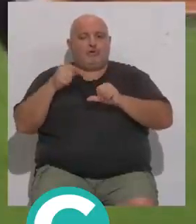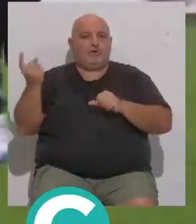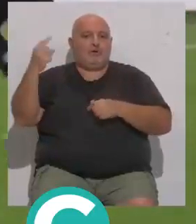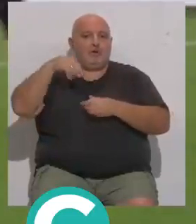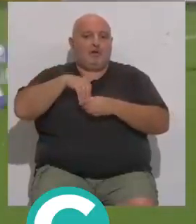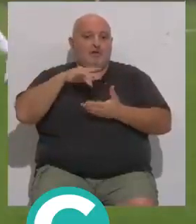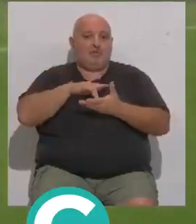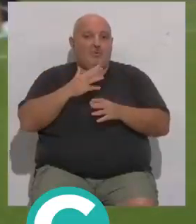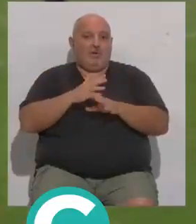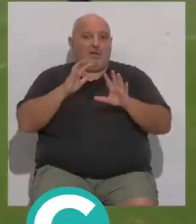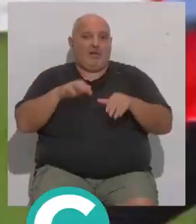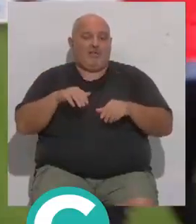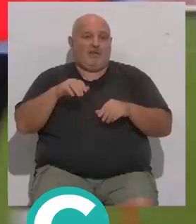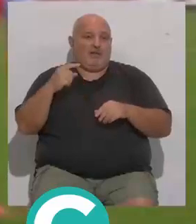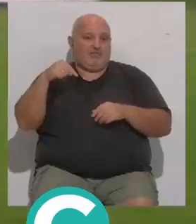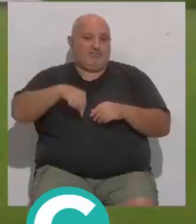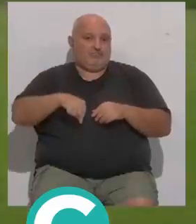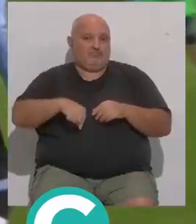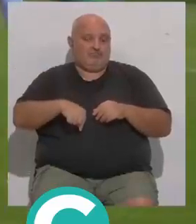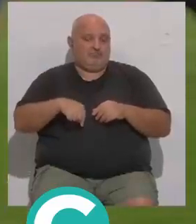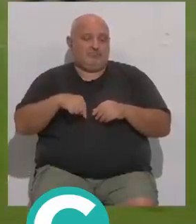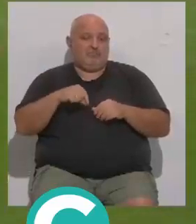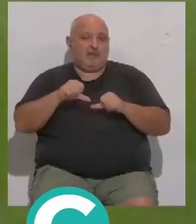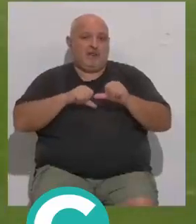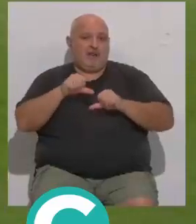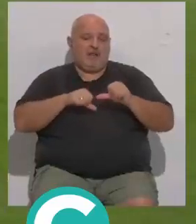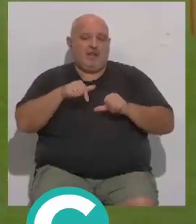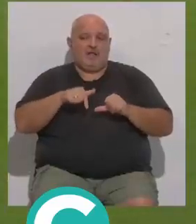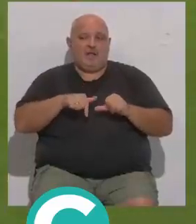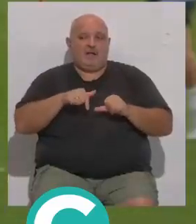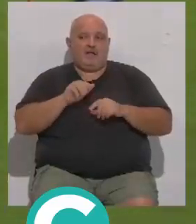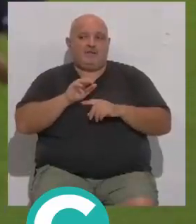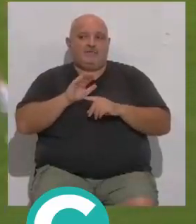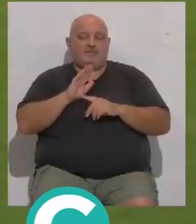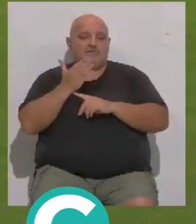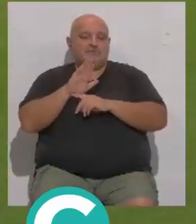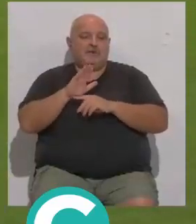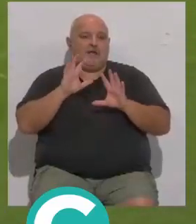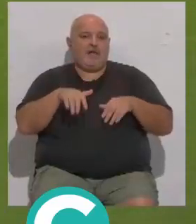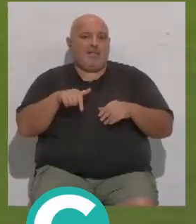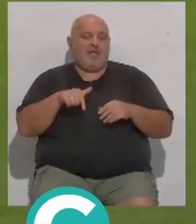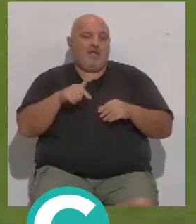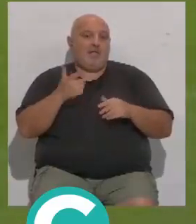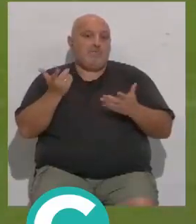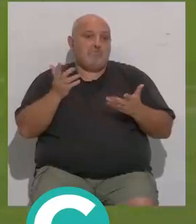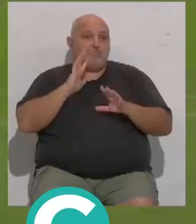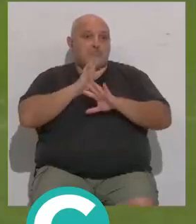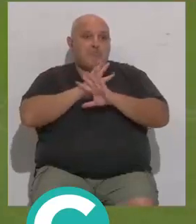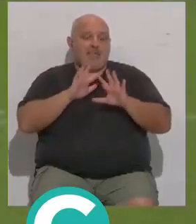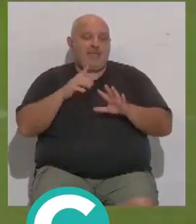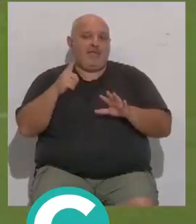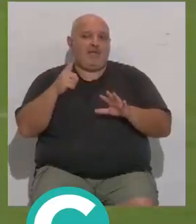dado el salto al fútbol europeo, aquí a la Liga Española, representando al Cádiz Club de Fútbol, pues busca eso,